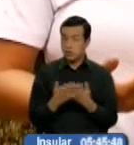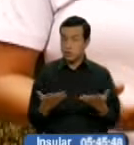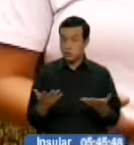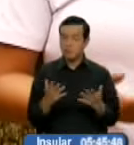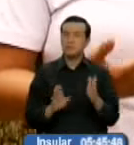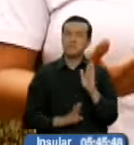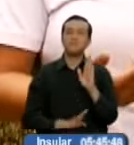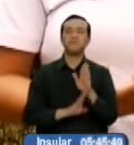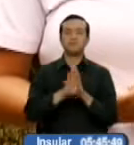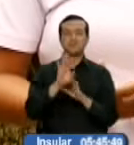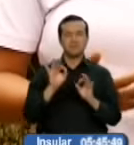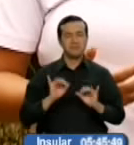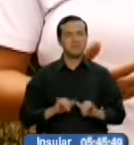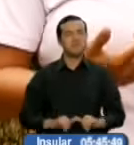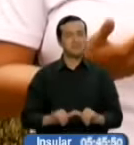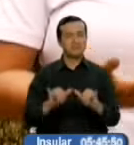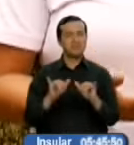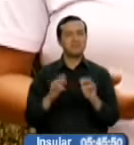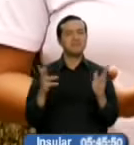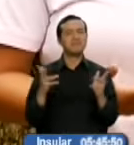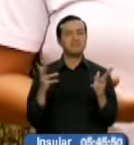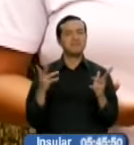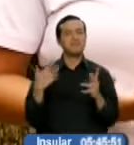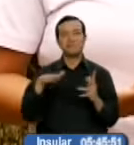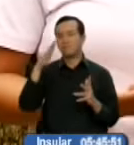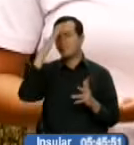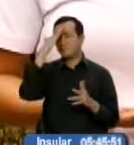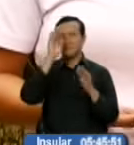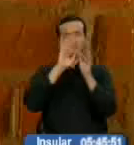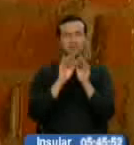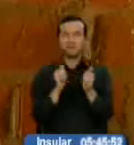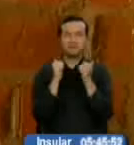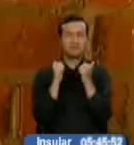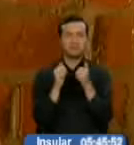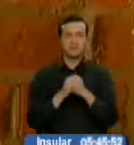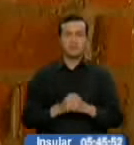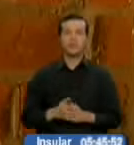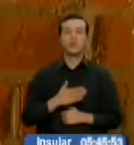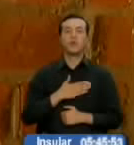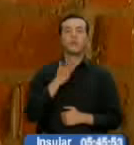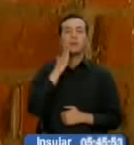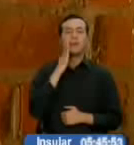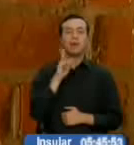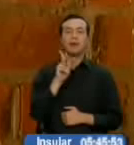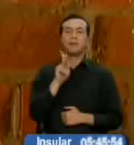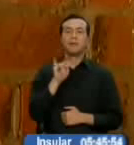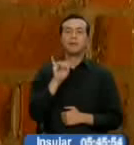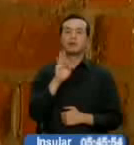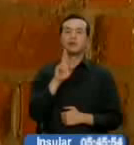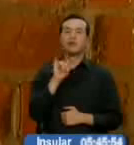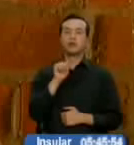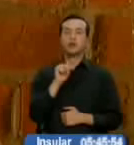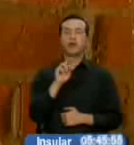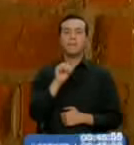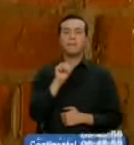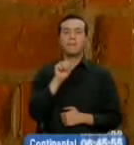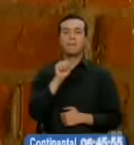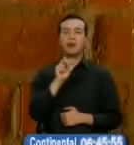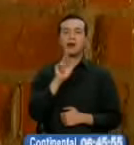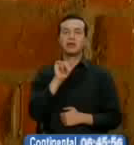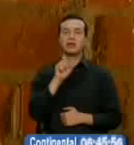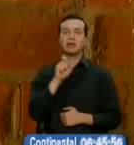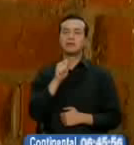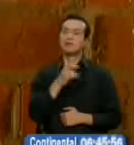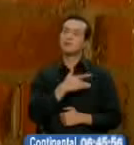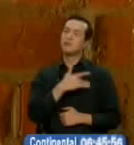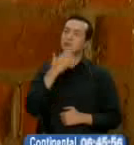el que surge y que sabe hacer las cosas muy bien. Yo soy la mamá de Victoria, me llamo Marixa Zambrano. Me